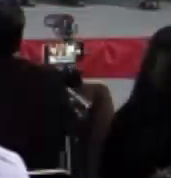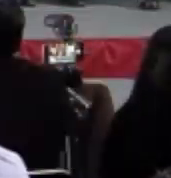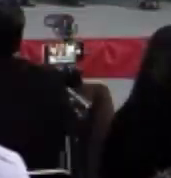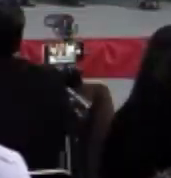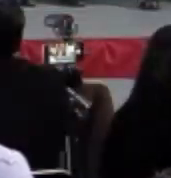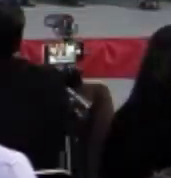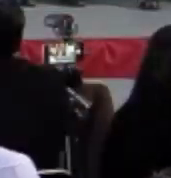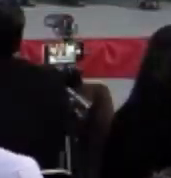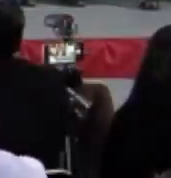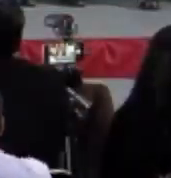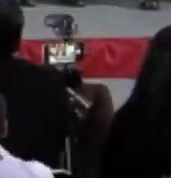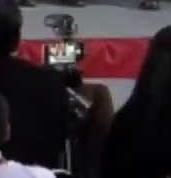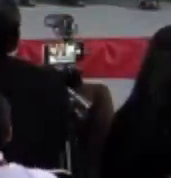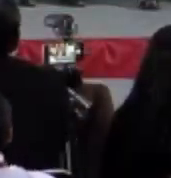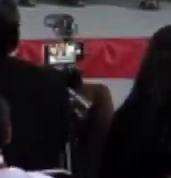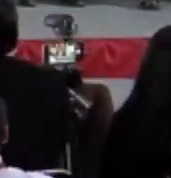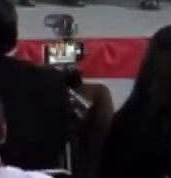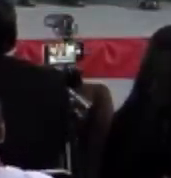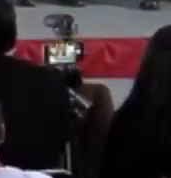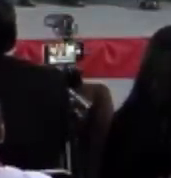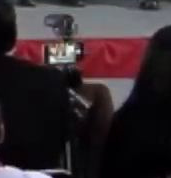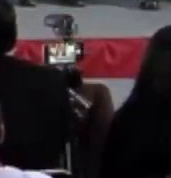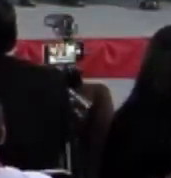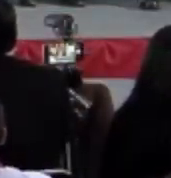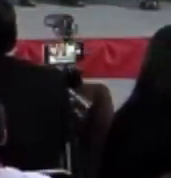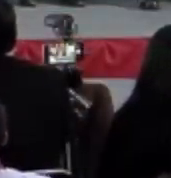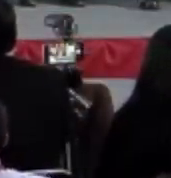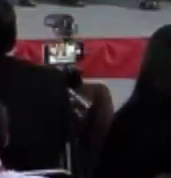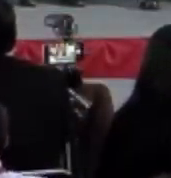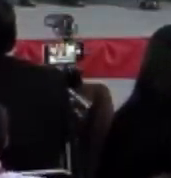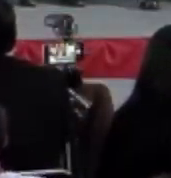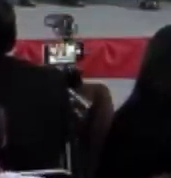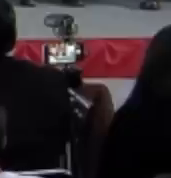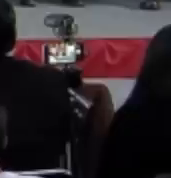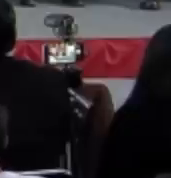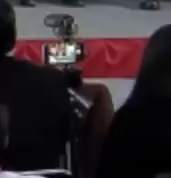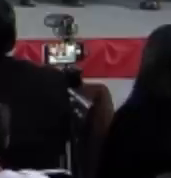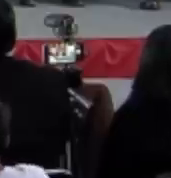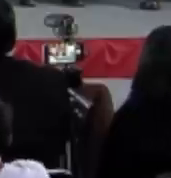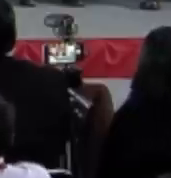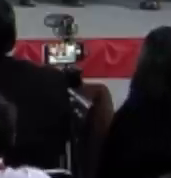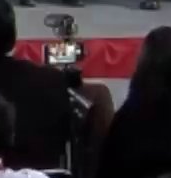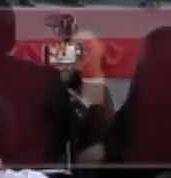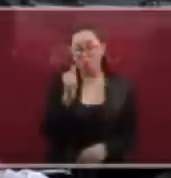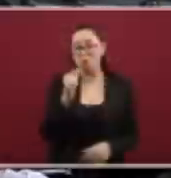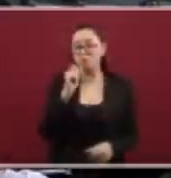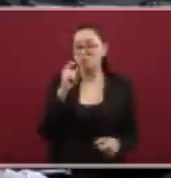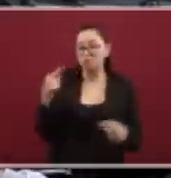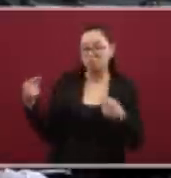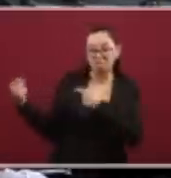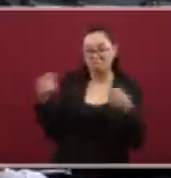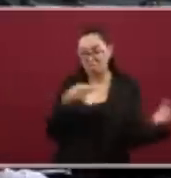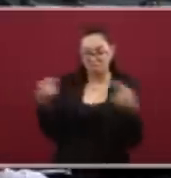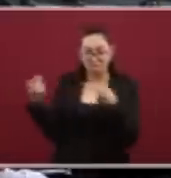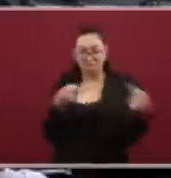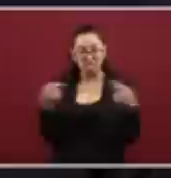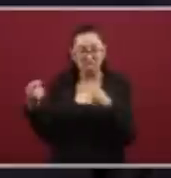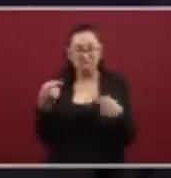que lo he visto que no es lo mismo conciliarnos cuando nada más nos insultamos